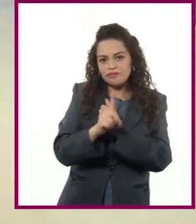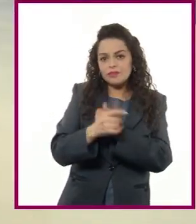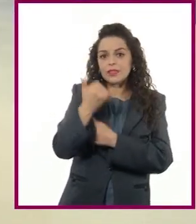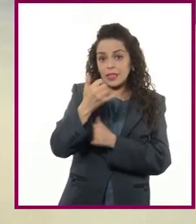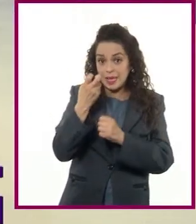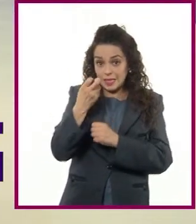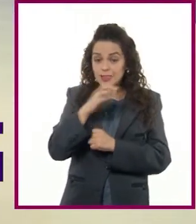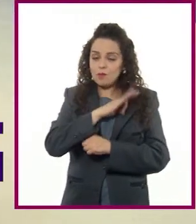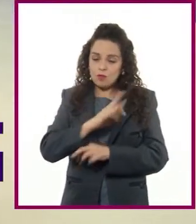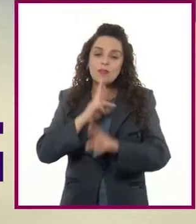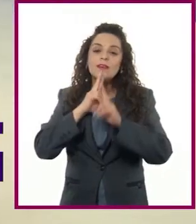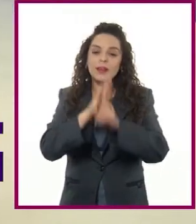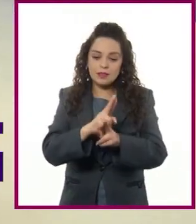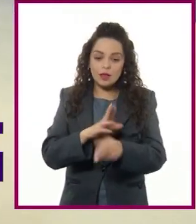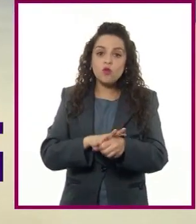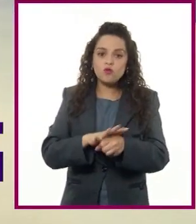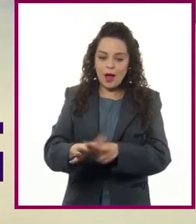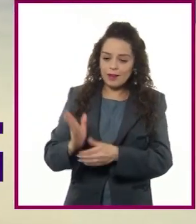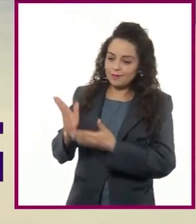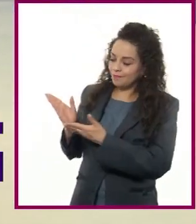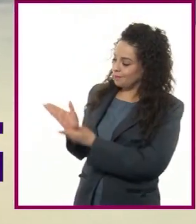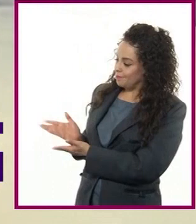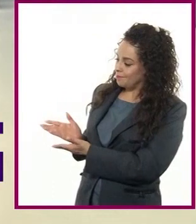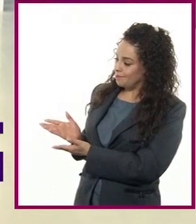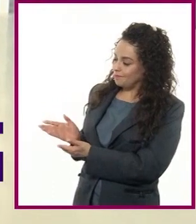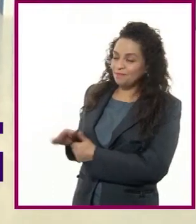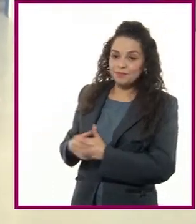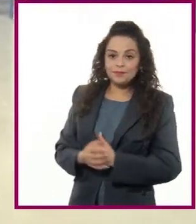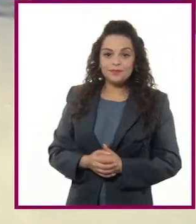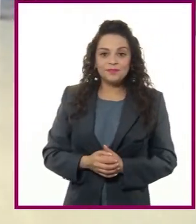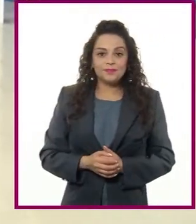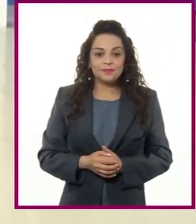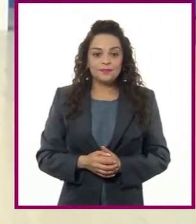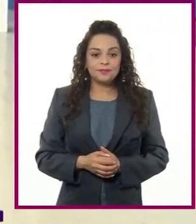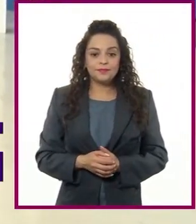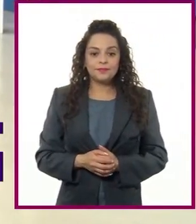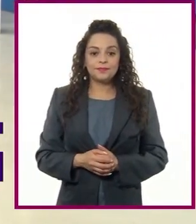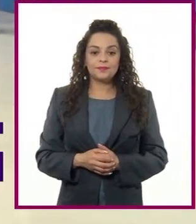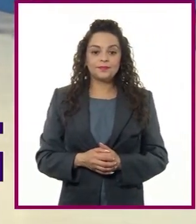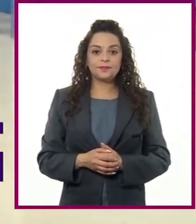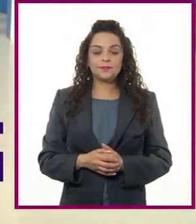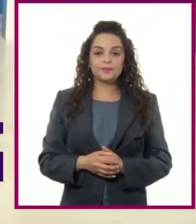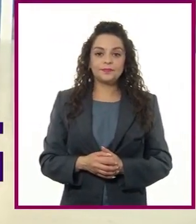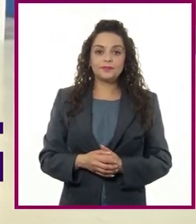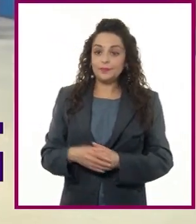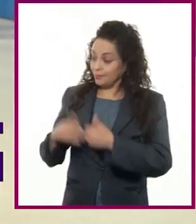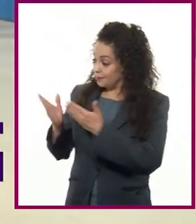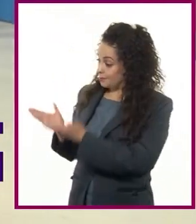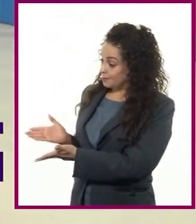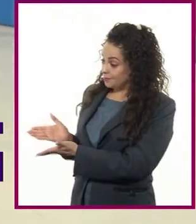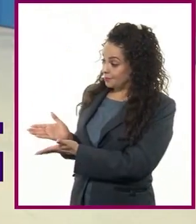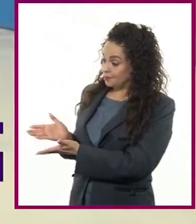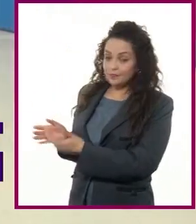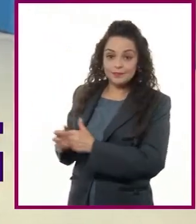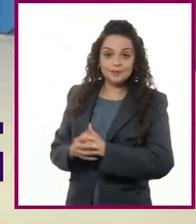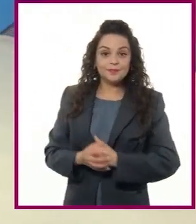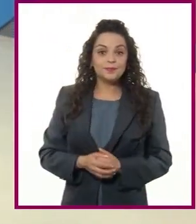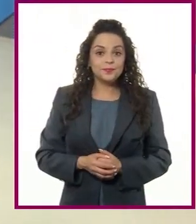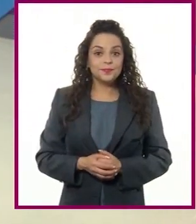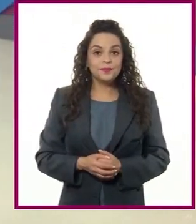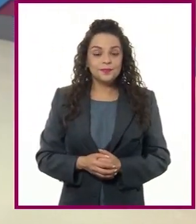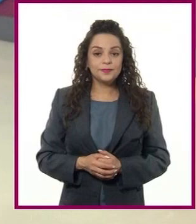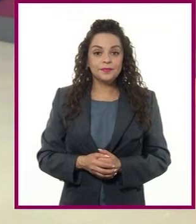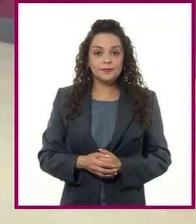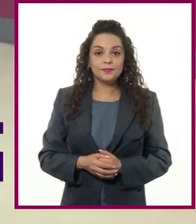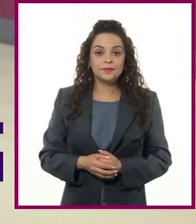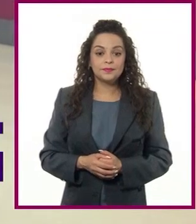siguiente. ¿De qué manera abordaron el conflicto? ¿Qué herramientas utilizaron para su